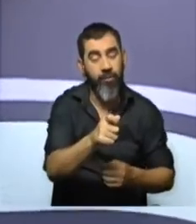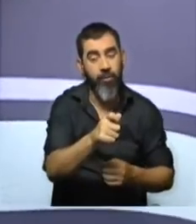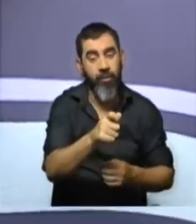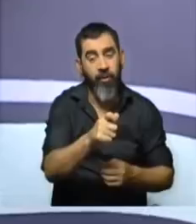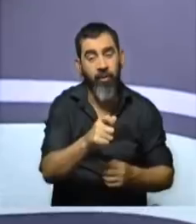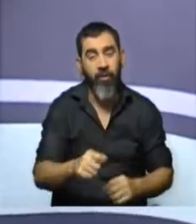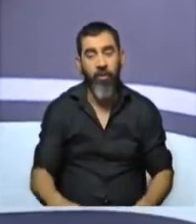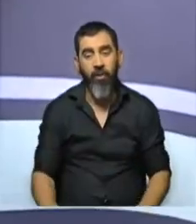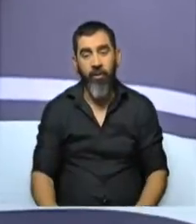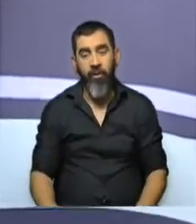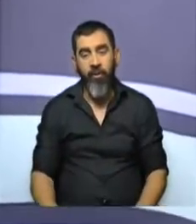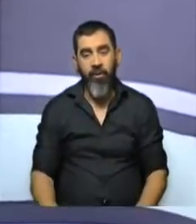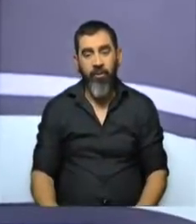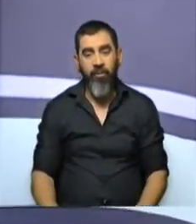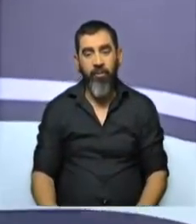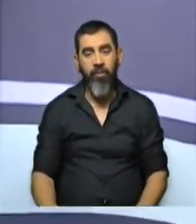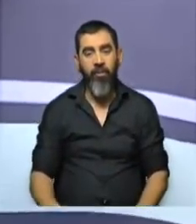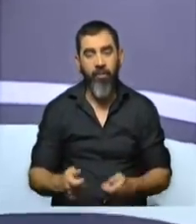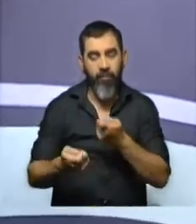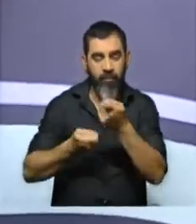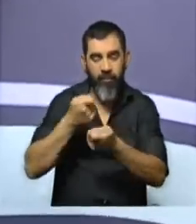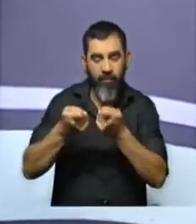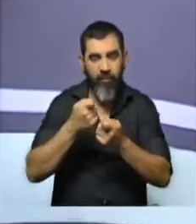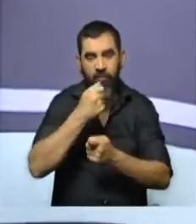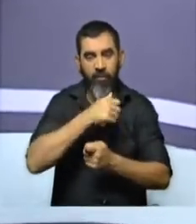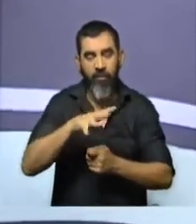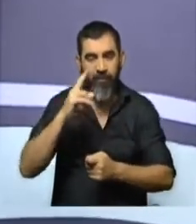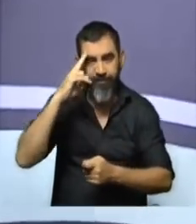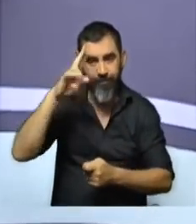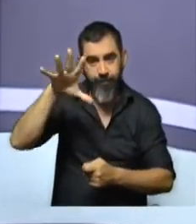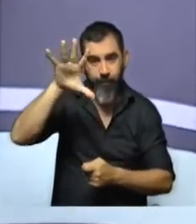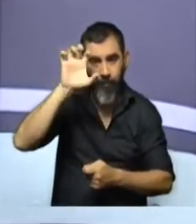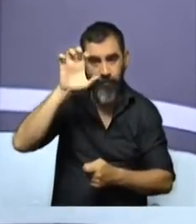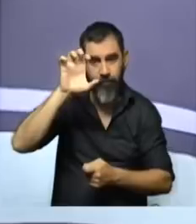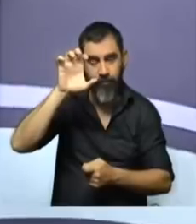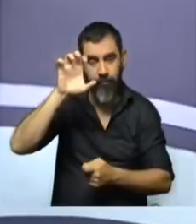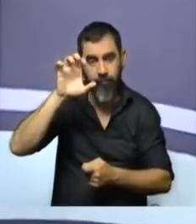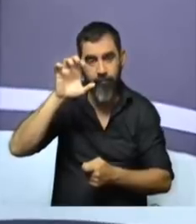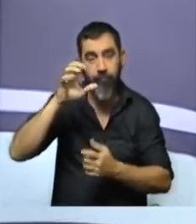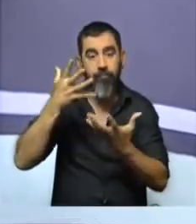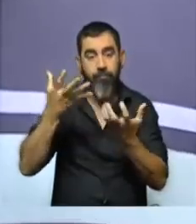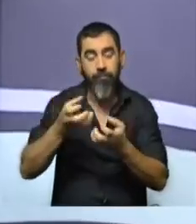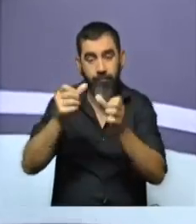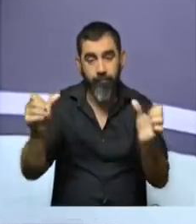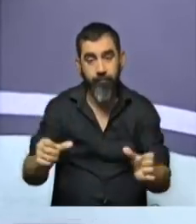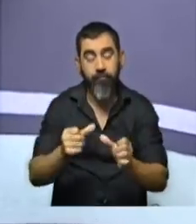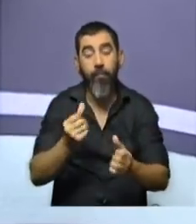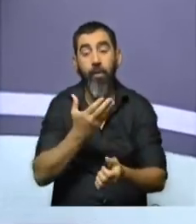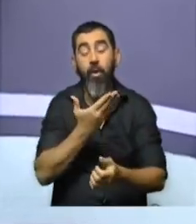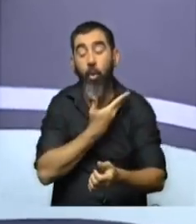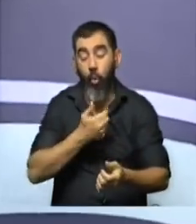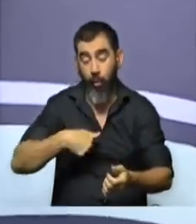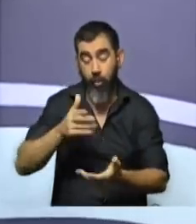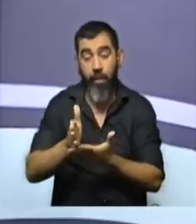realidad a partir de esa reconstrucción histórica de la memoria que se pretende hacer, por lo menos desde el gobierno departamental en